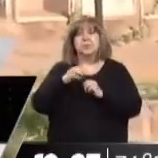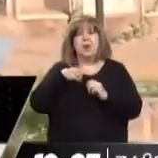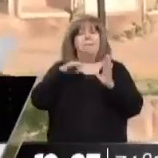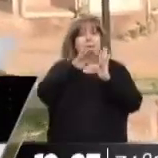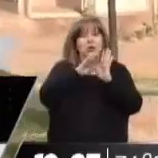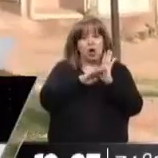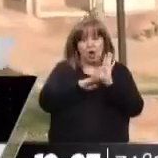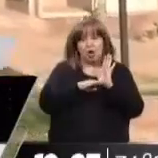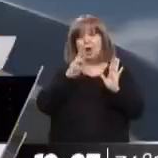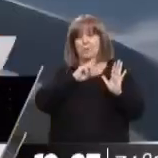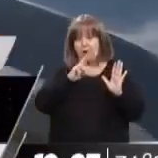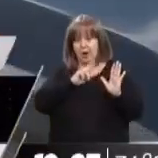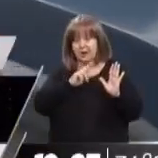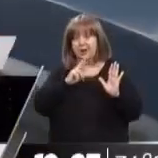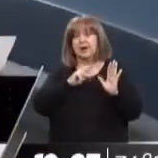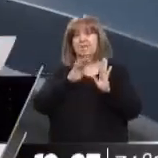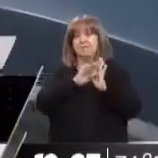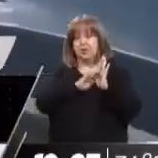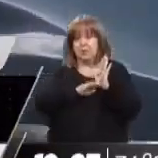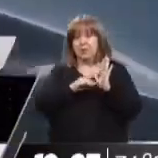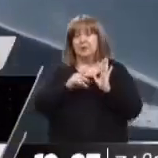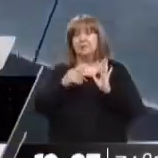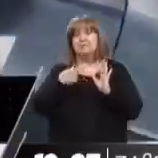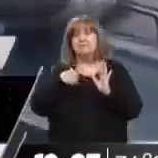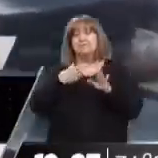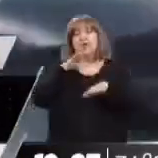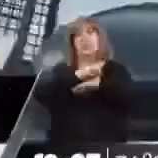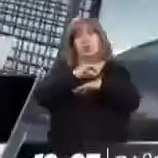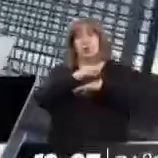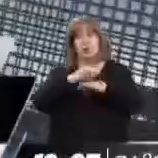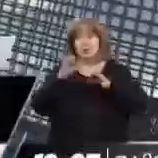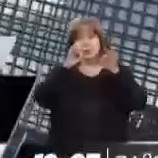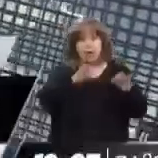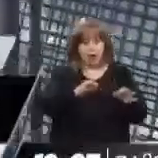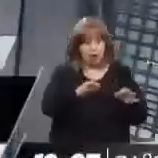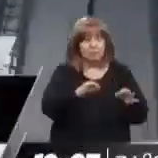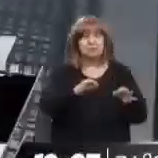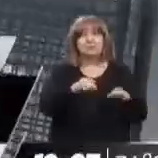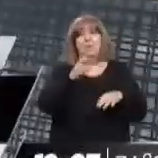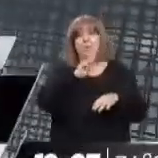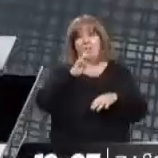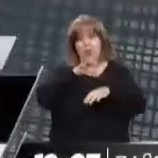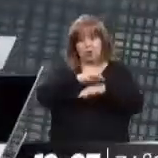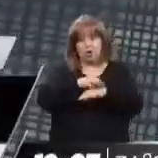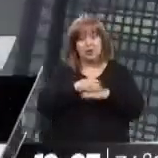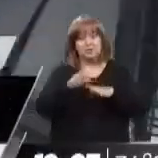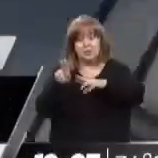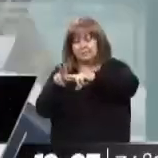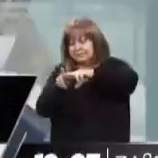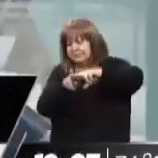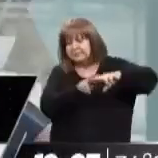En principio, por el adelanto que nos da la forense, tiene que ver con una mecánica de ahorcamiento, de